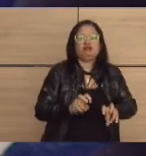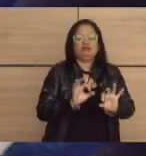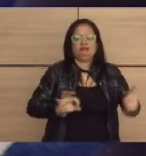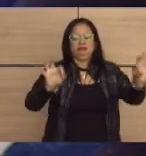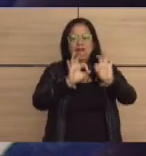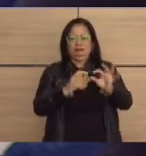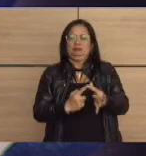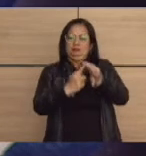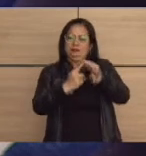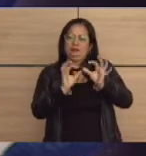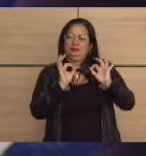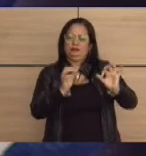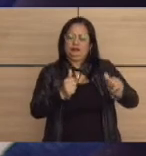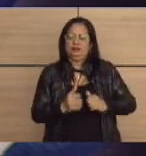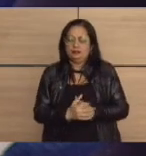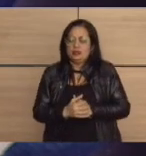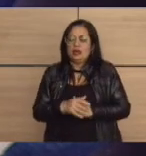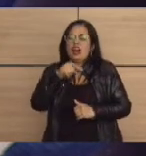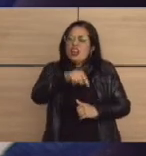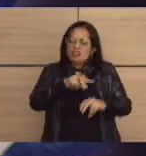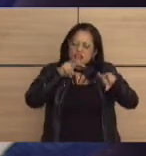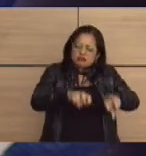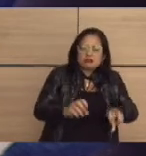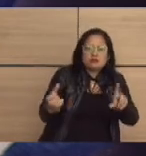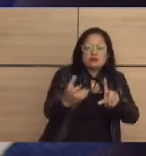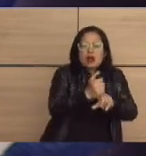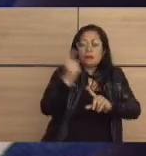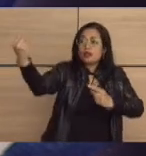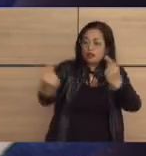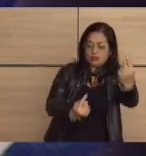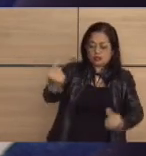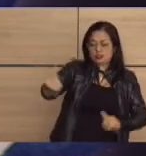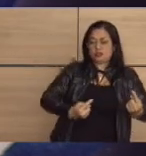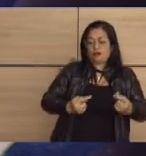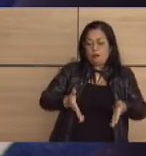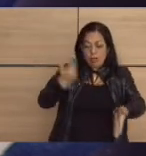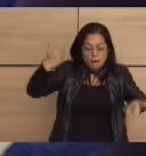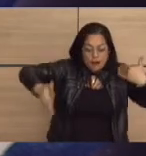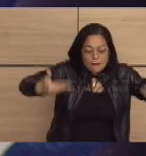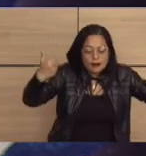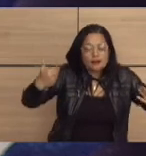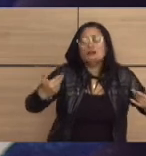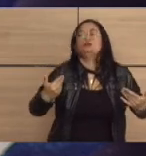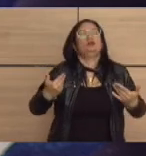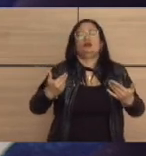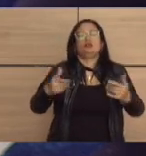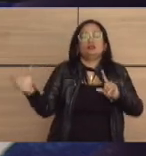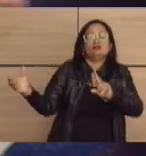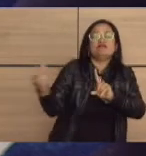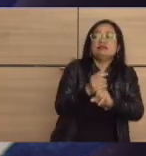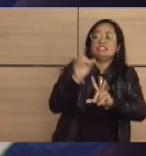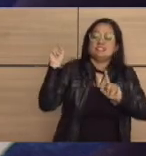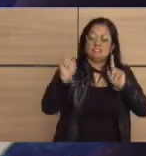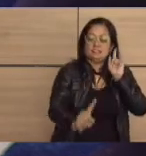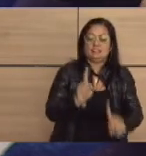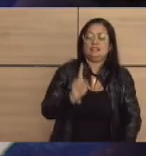Que todo lo que había aquí fue cubierto por lo que llegó, no descubierto por lo que llegó. Y que las lenguas indígenas